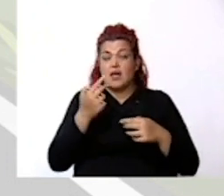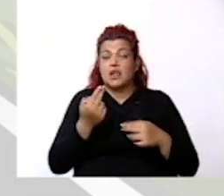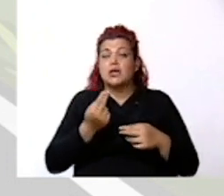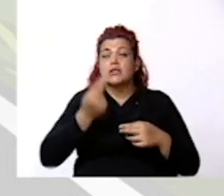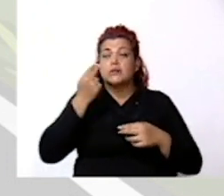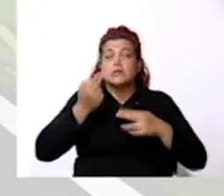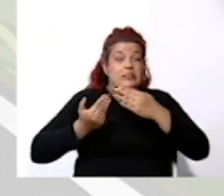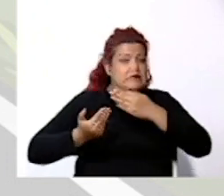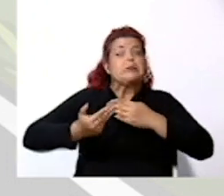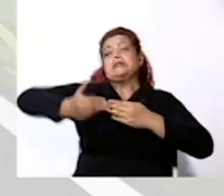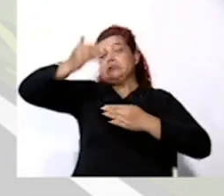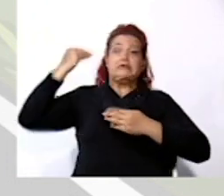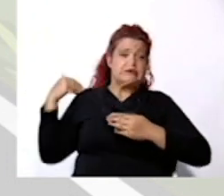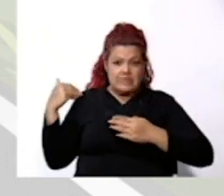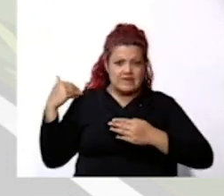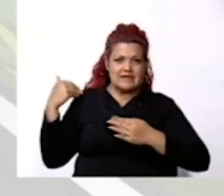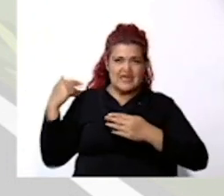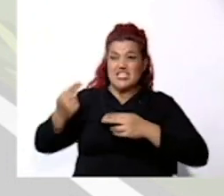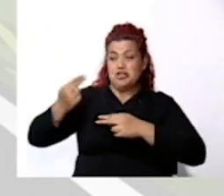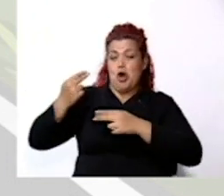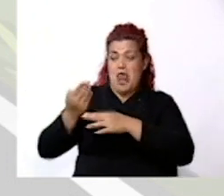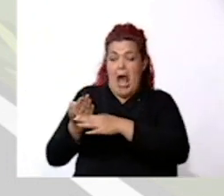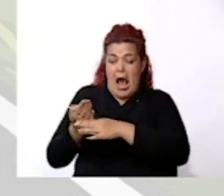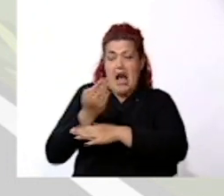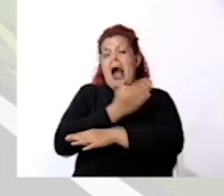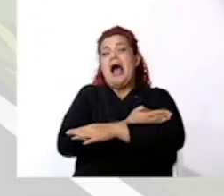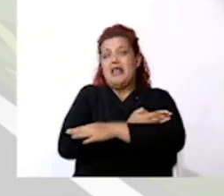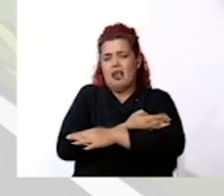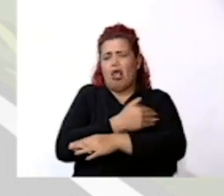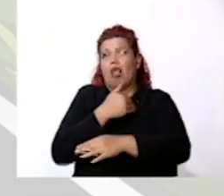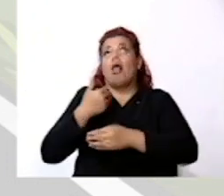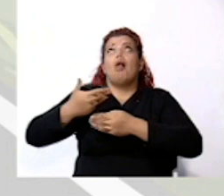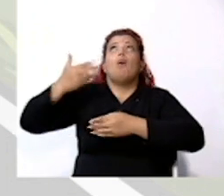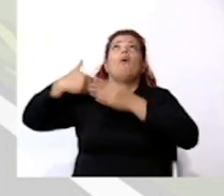prehistoria y la rueda actualmente nos